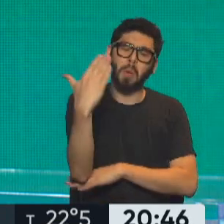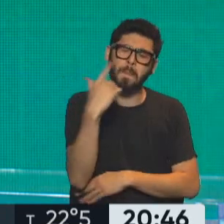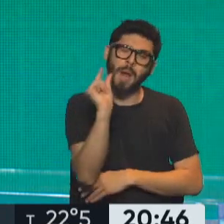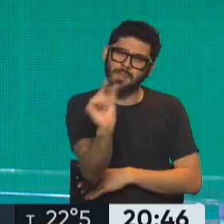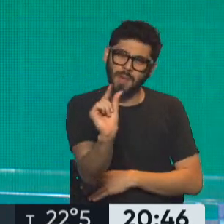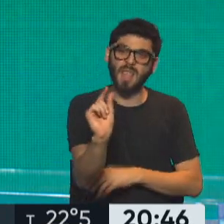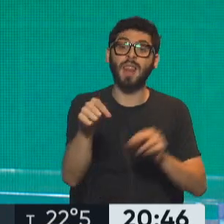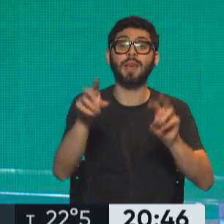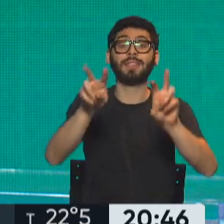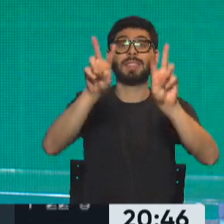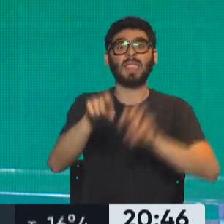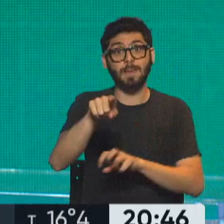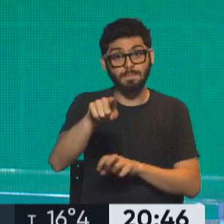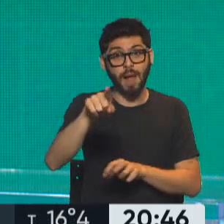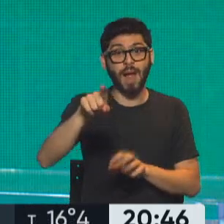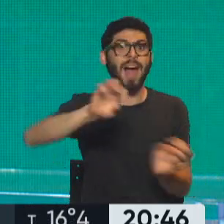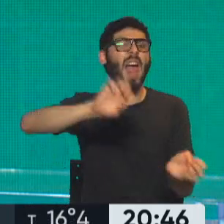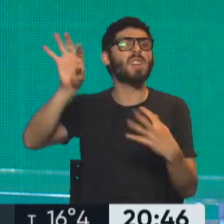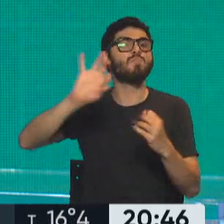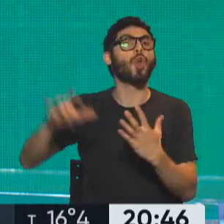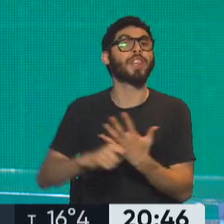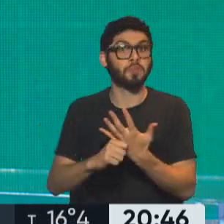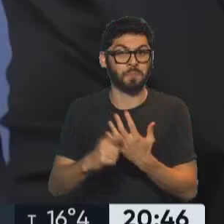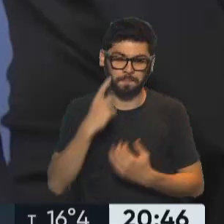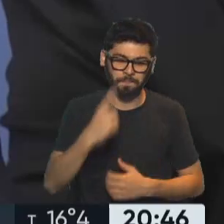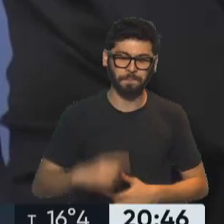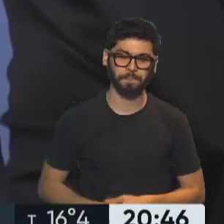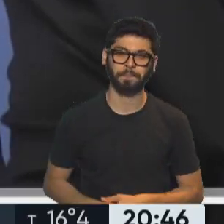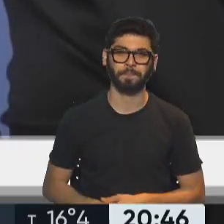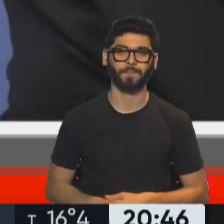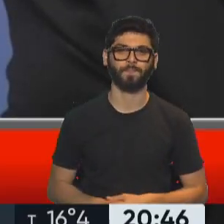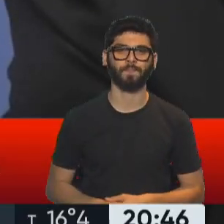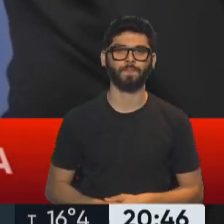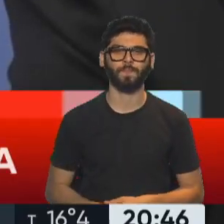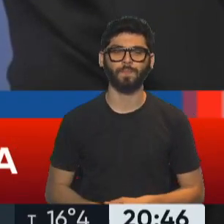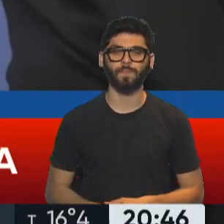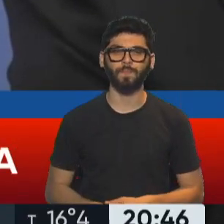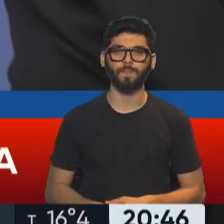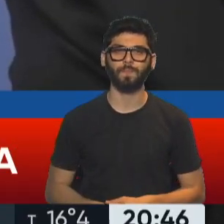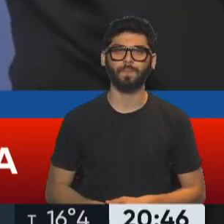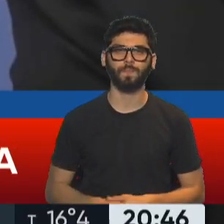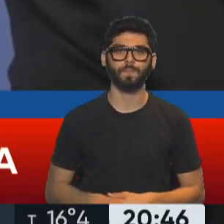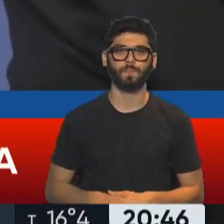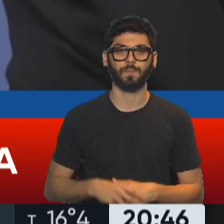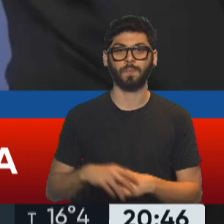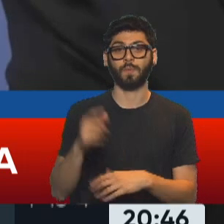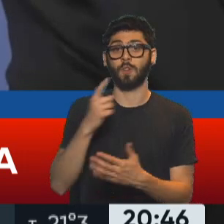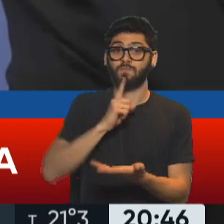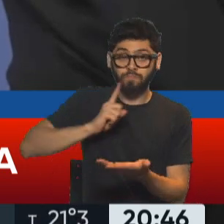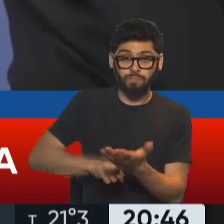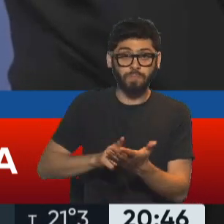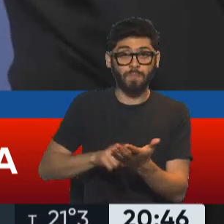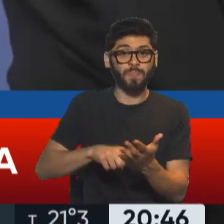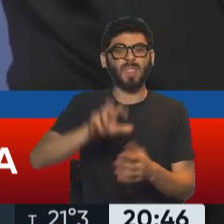quedamos con el tema de la exportación de carne. Una resolución de financiamiento